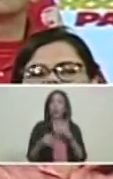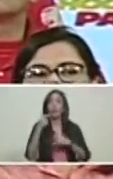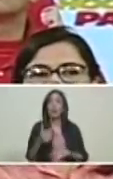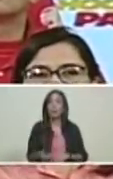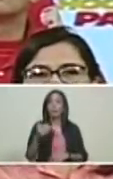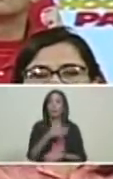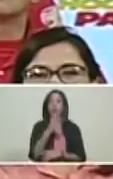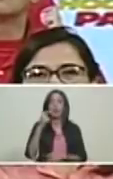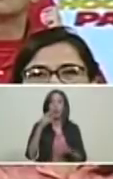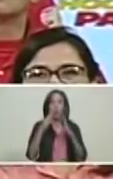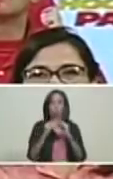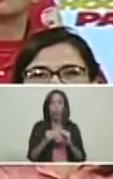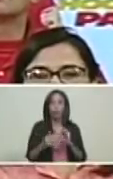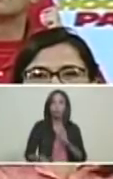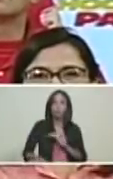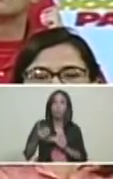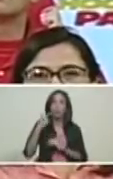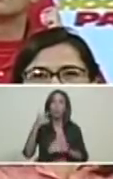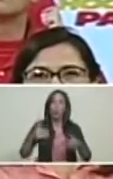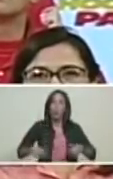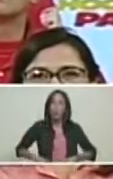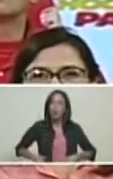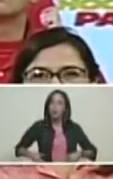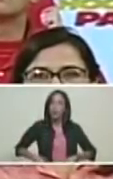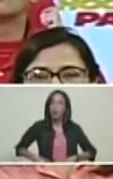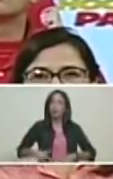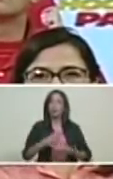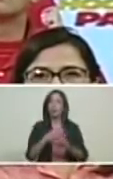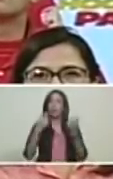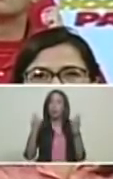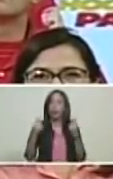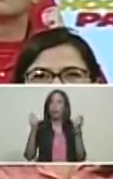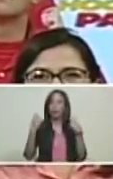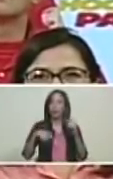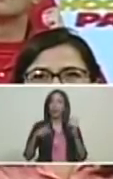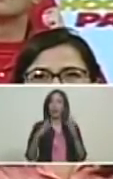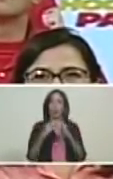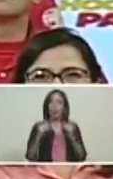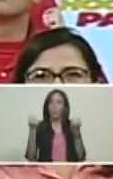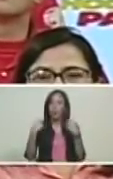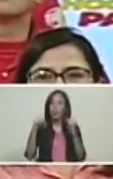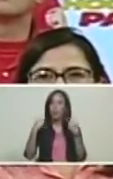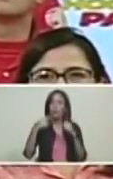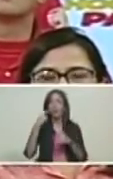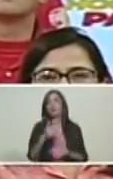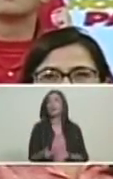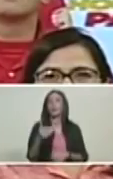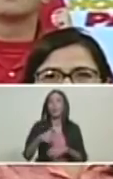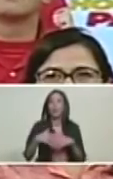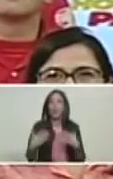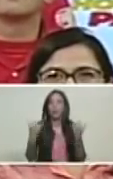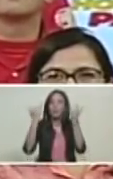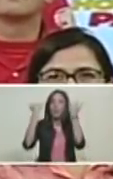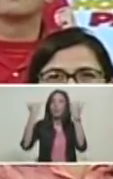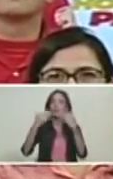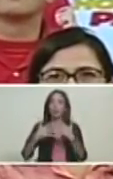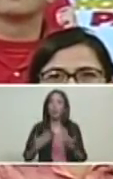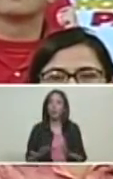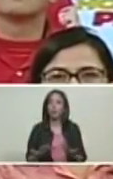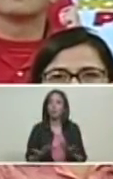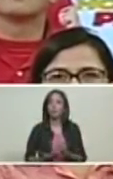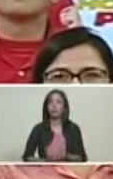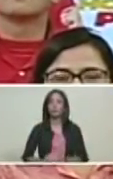fundamentales es que al lado del esfuerzo de las distintas acciones juega un papel fundamental el